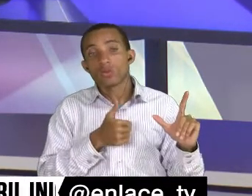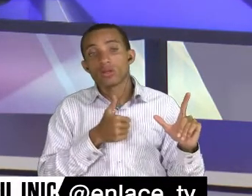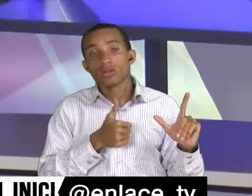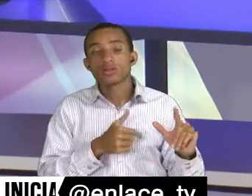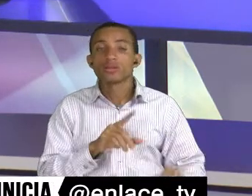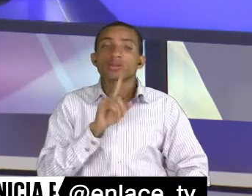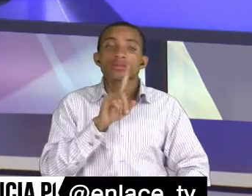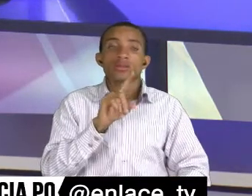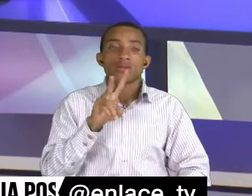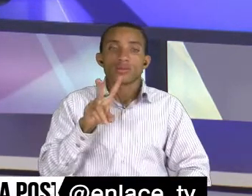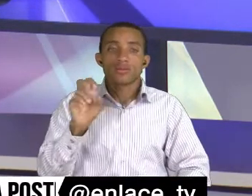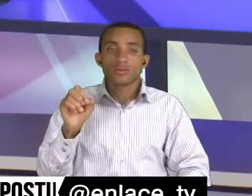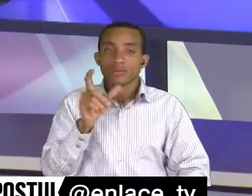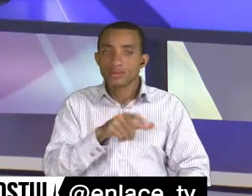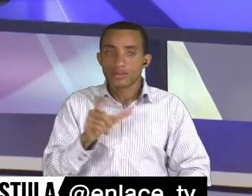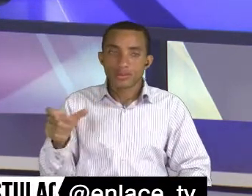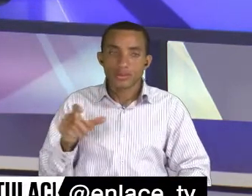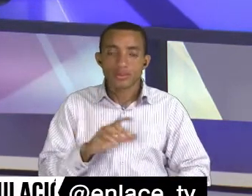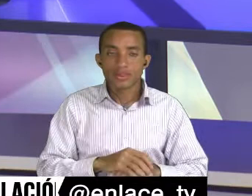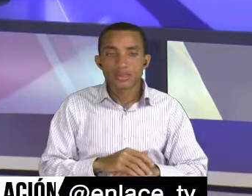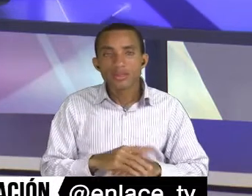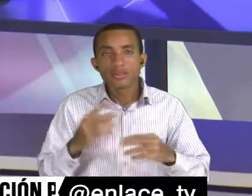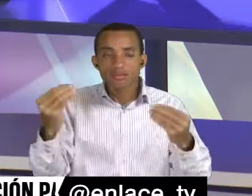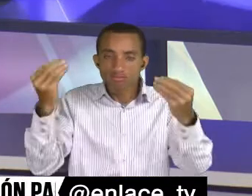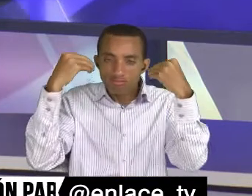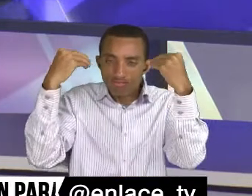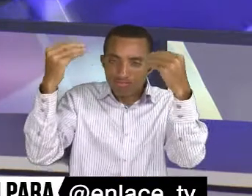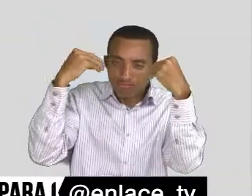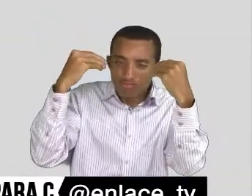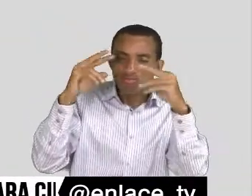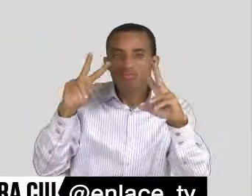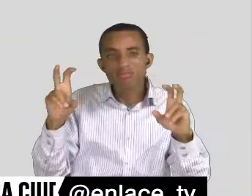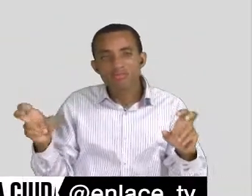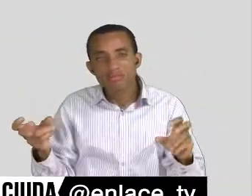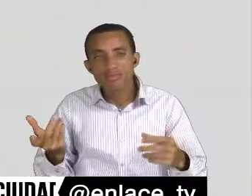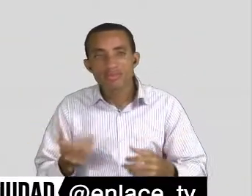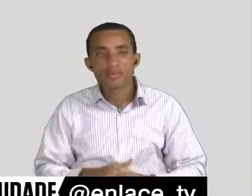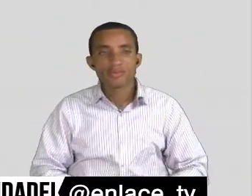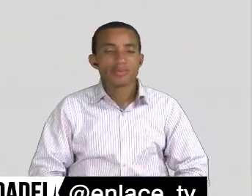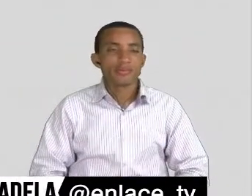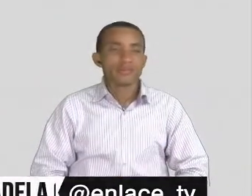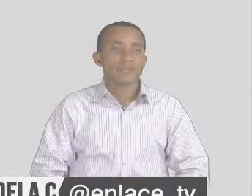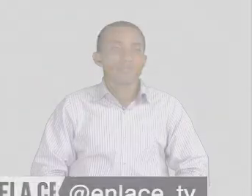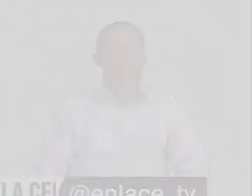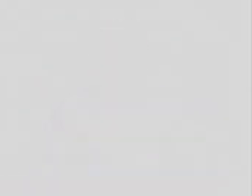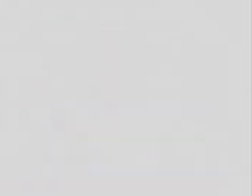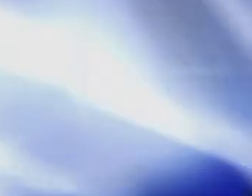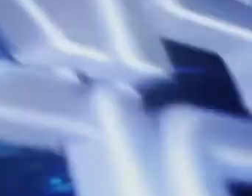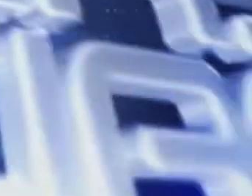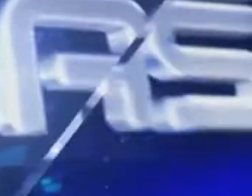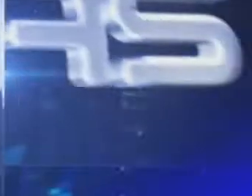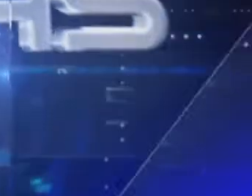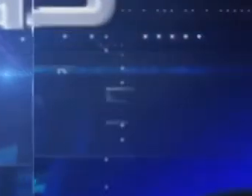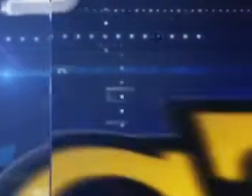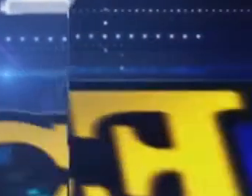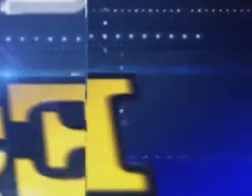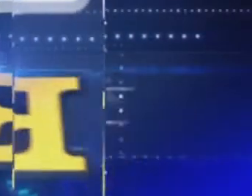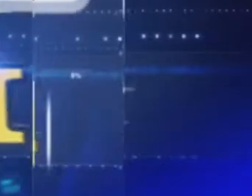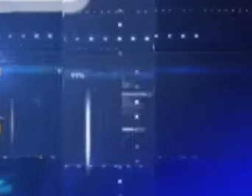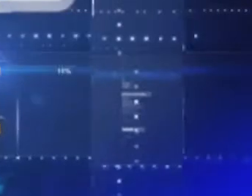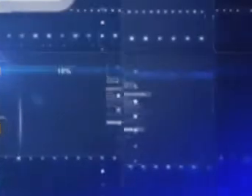que se capacitaron en temas de convivencia ciudadana y primeros auxilios. Con el patrocinio de Impala Terminals.